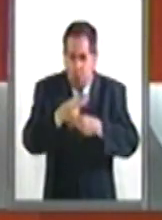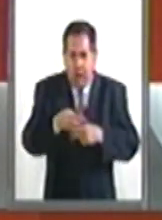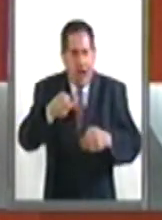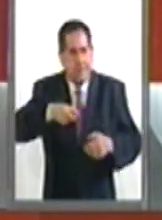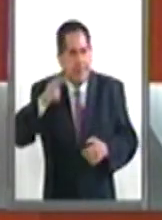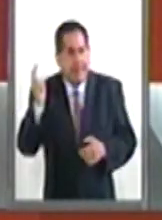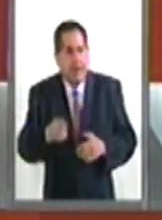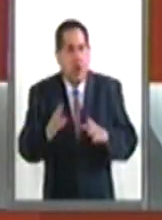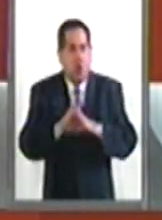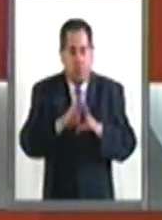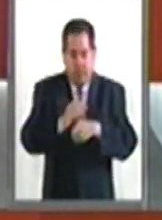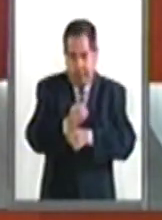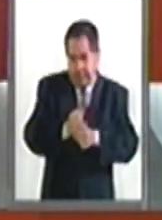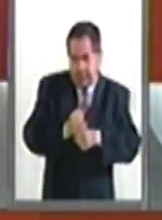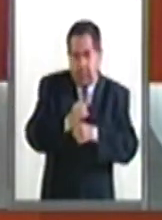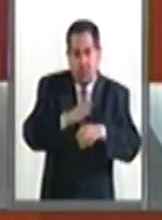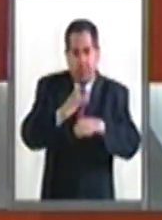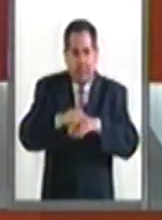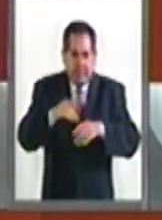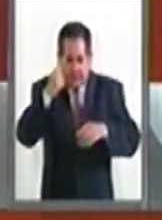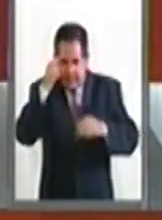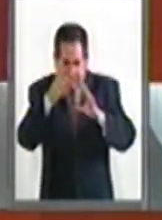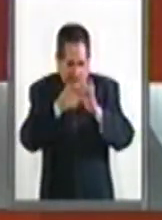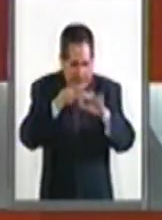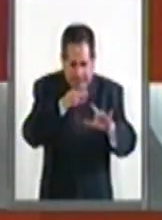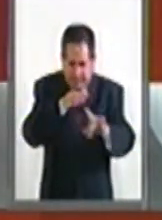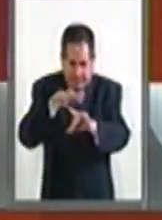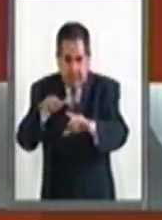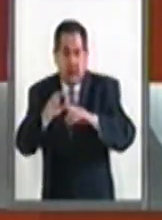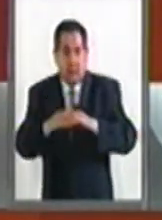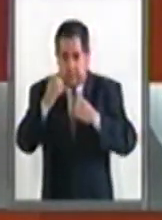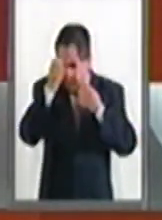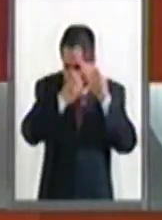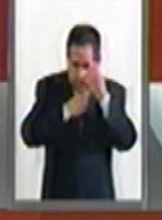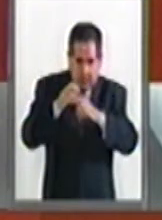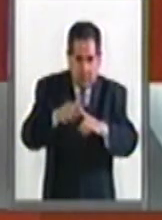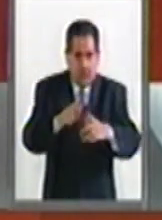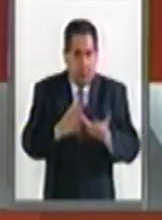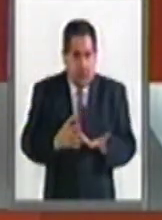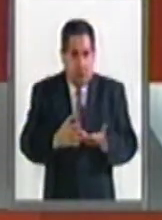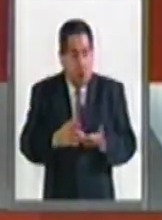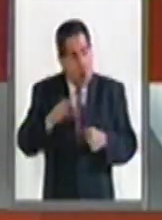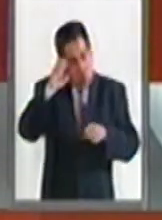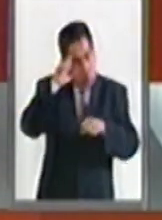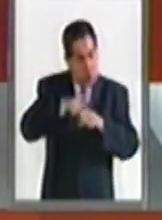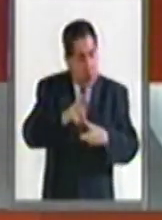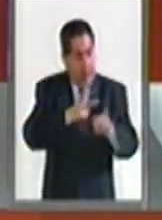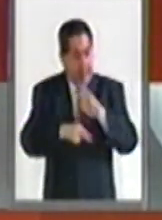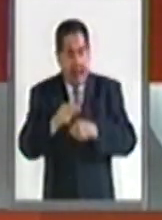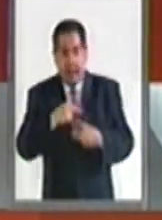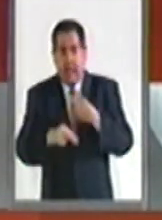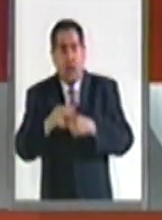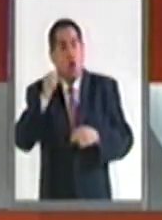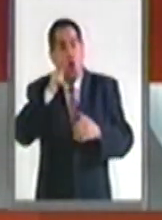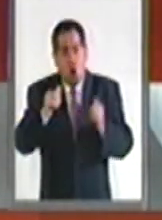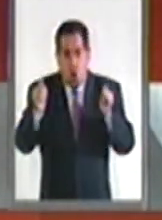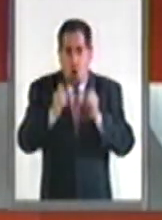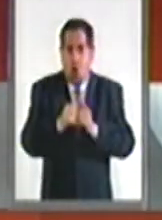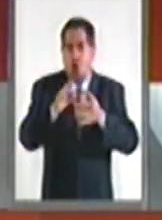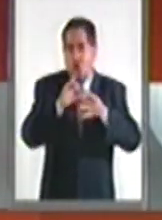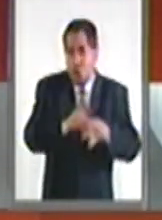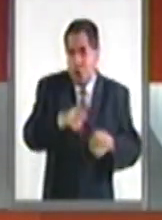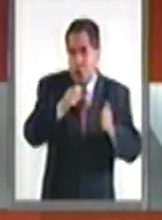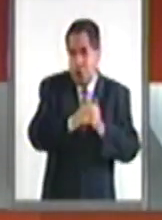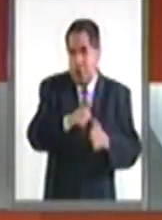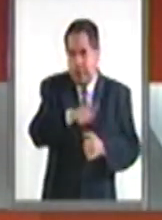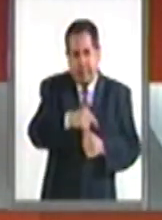ella, la investigación crítica y el análisis. No hay producción cultural valiosa si no tiene de fondo esa